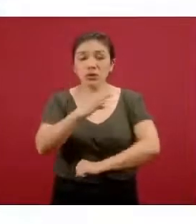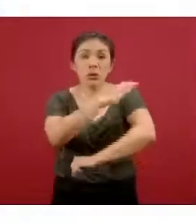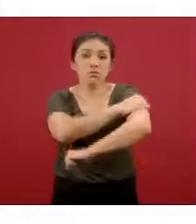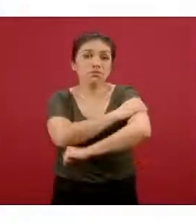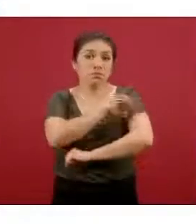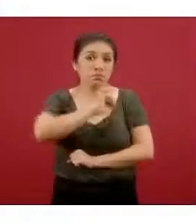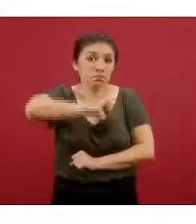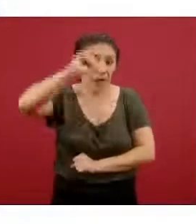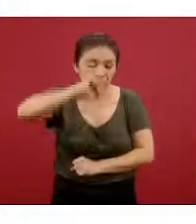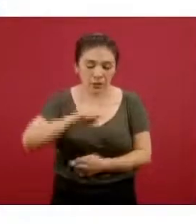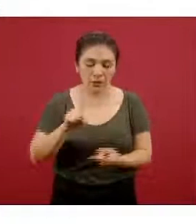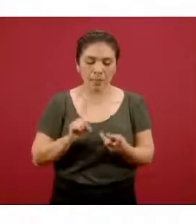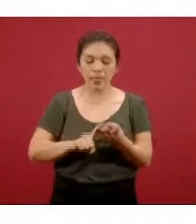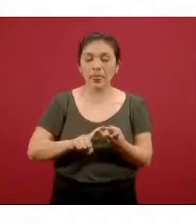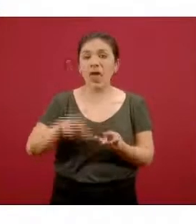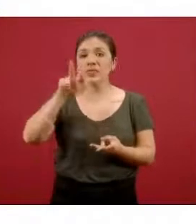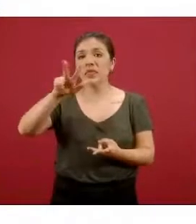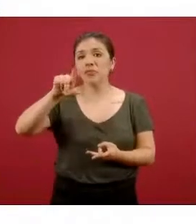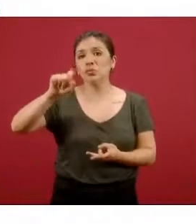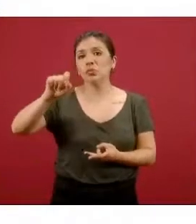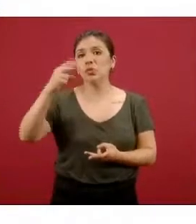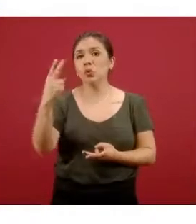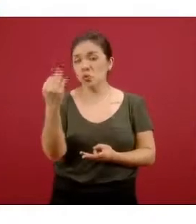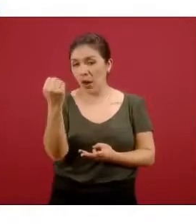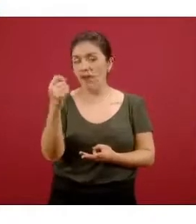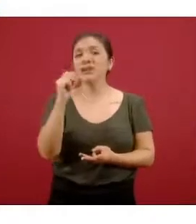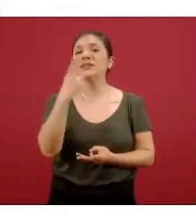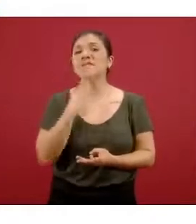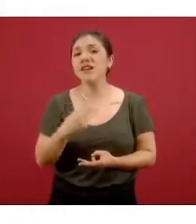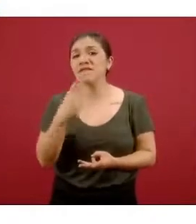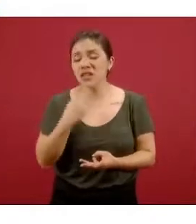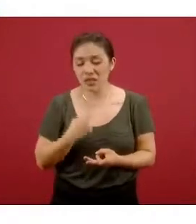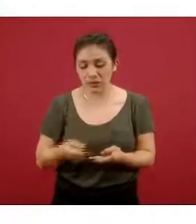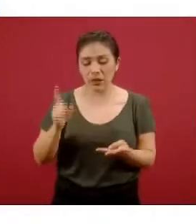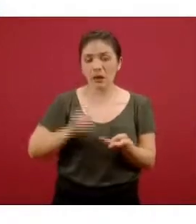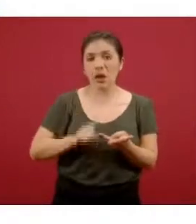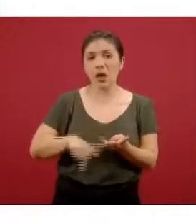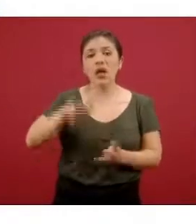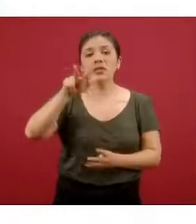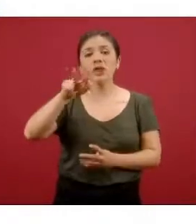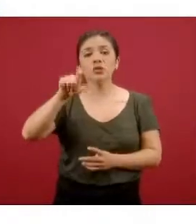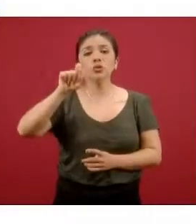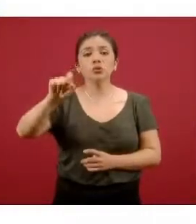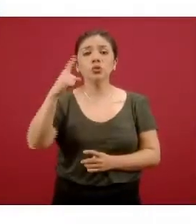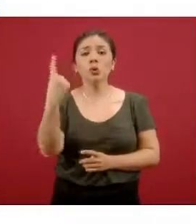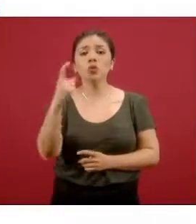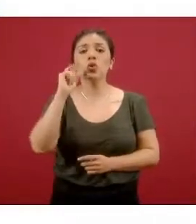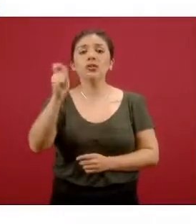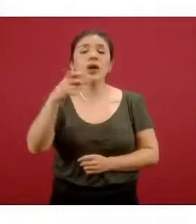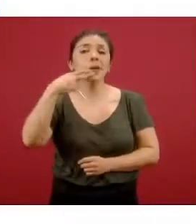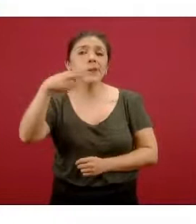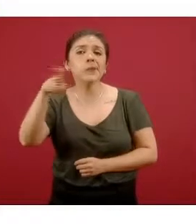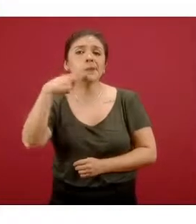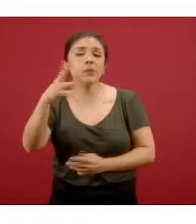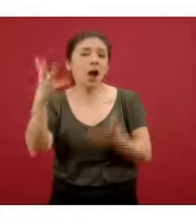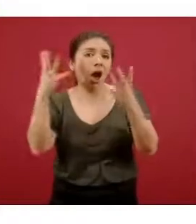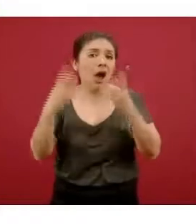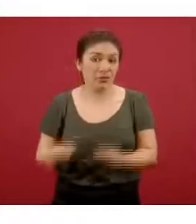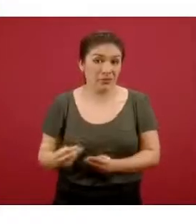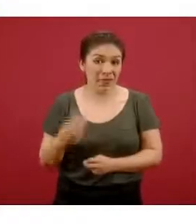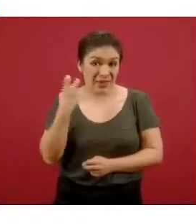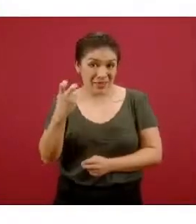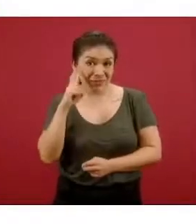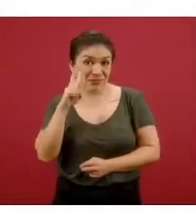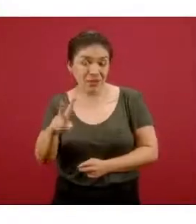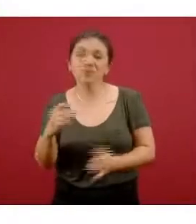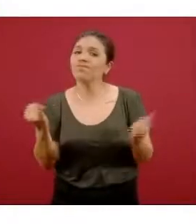hipertensión, un 18.9% la diabetes y cerca de la diabetes con 18.1% el tabaquismo. Y esto